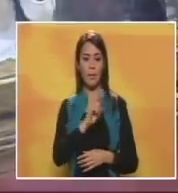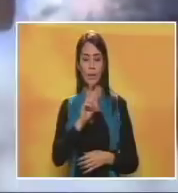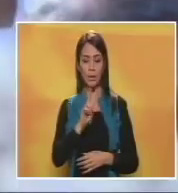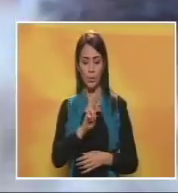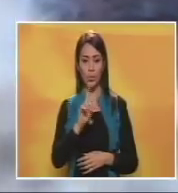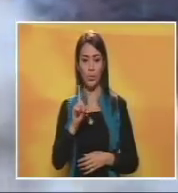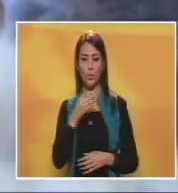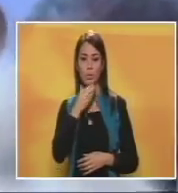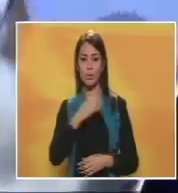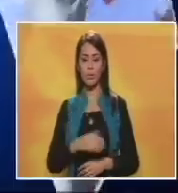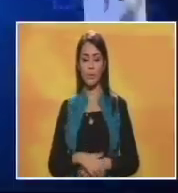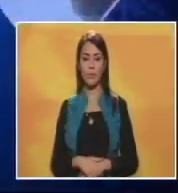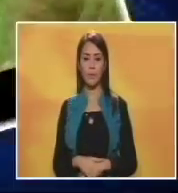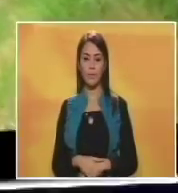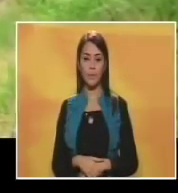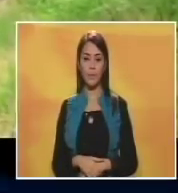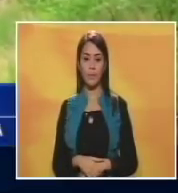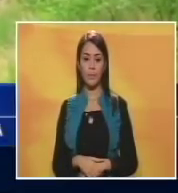diciembre.